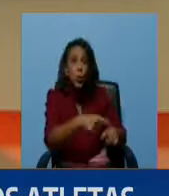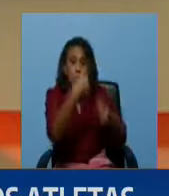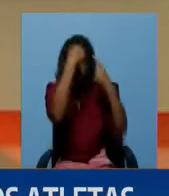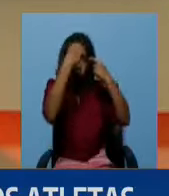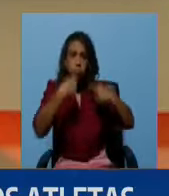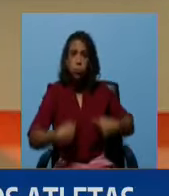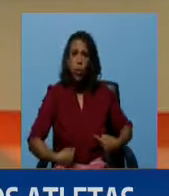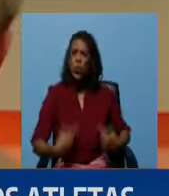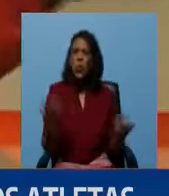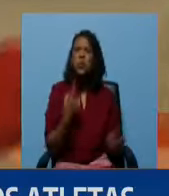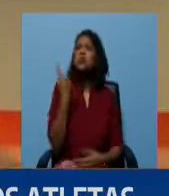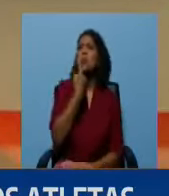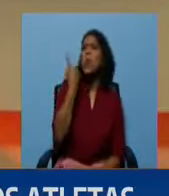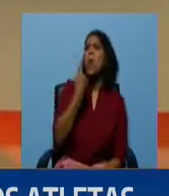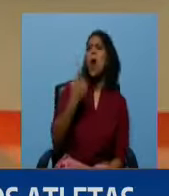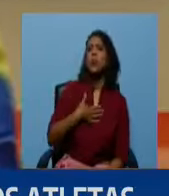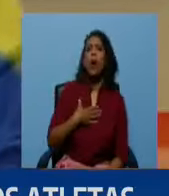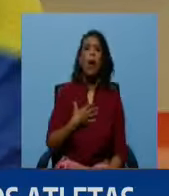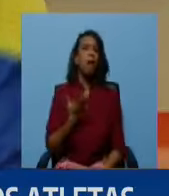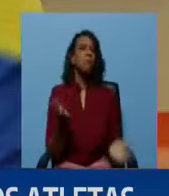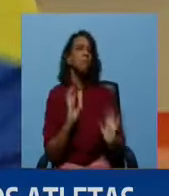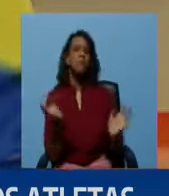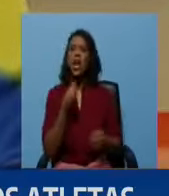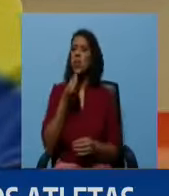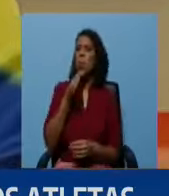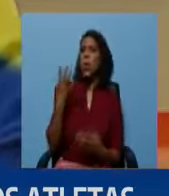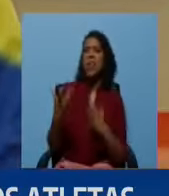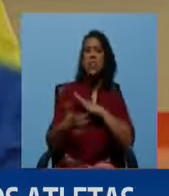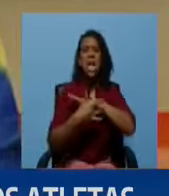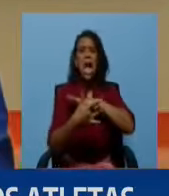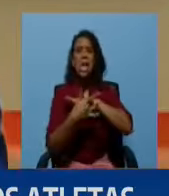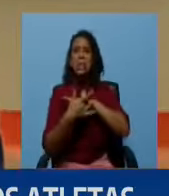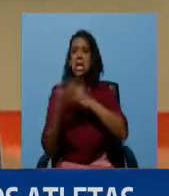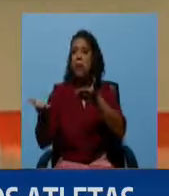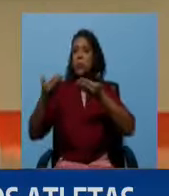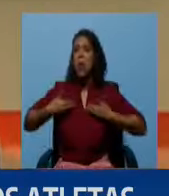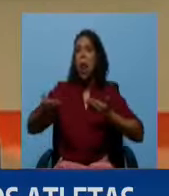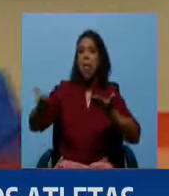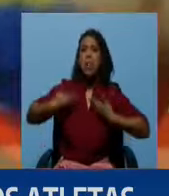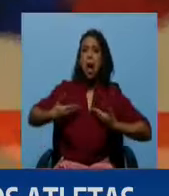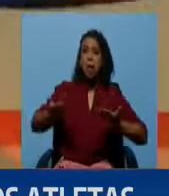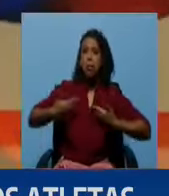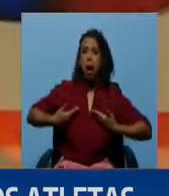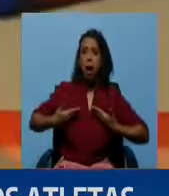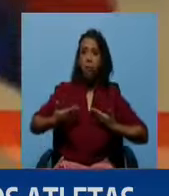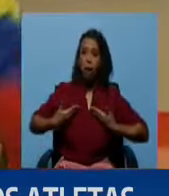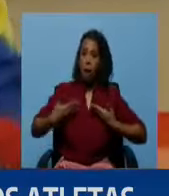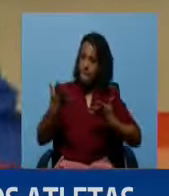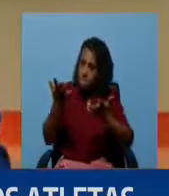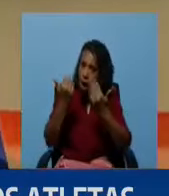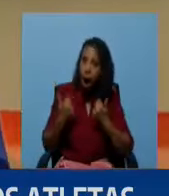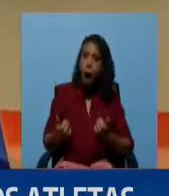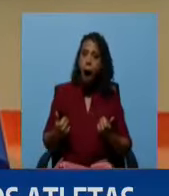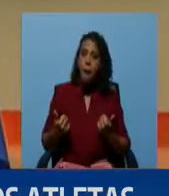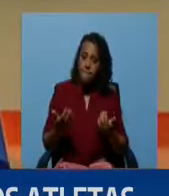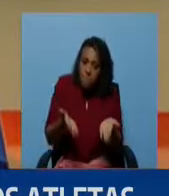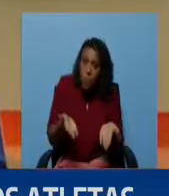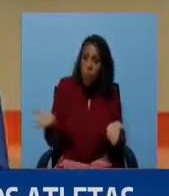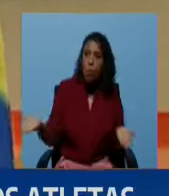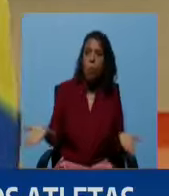No seamos simplemente consumidores de técnicas que nos dan en el exterior. Traigamos lo mejor del mundo para